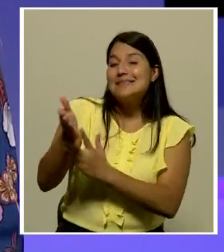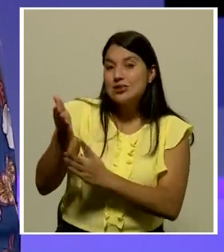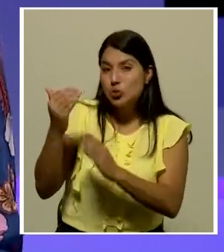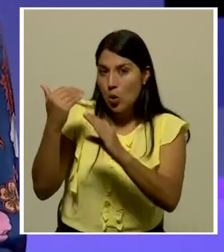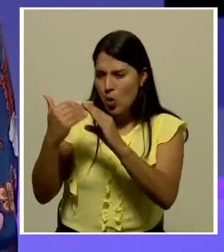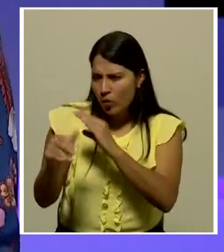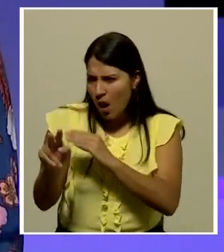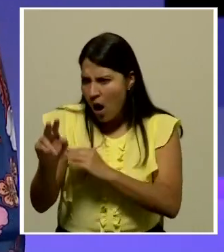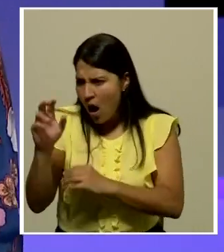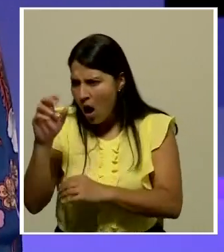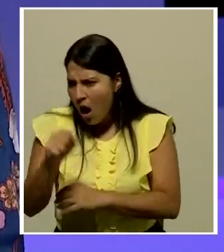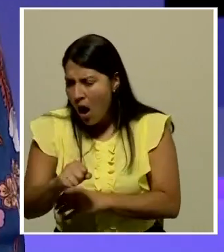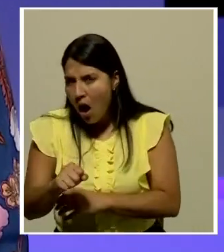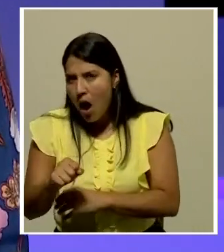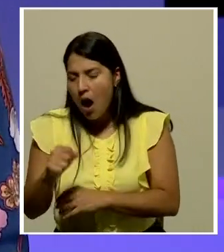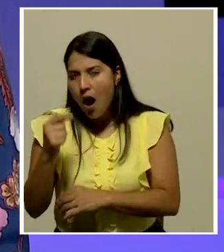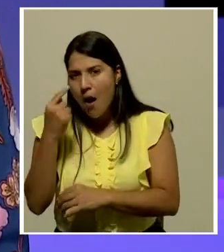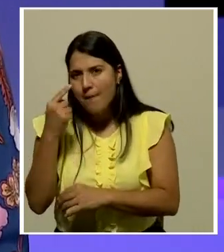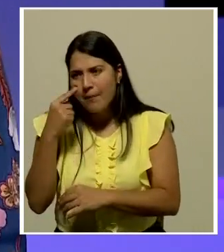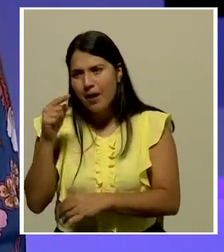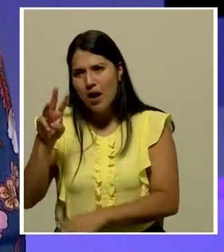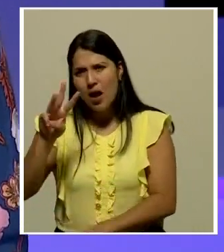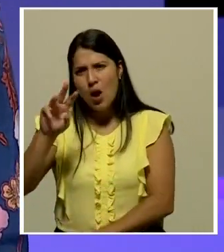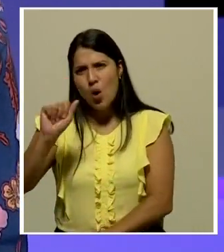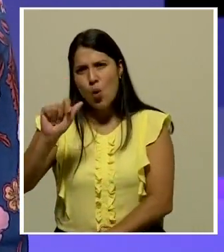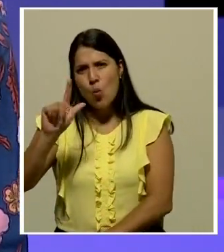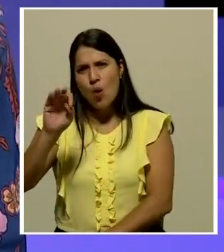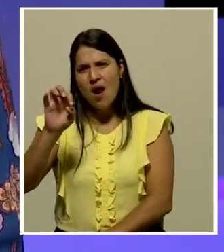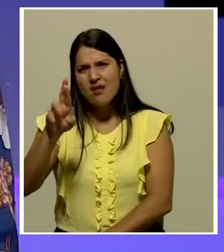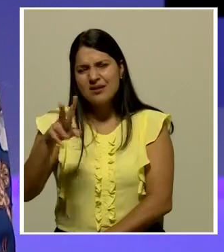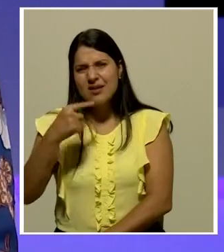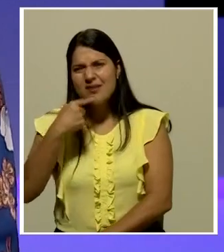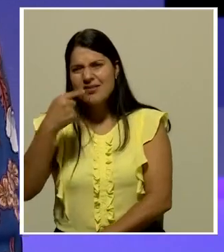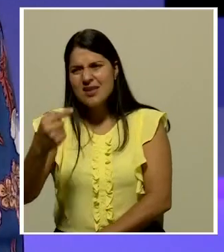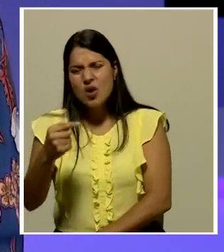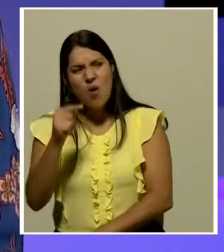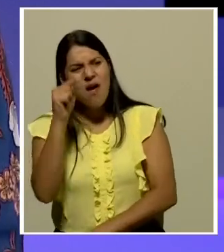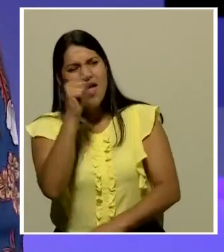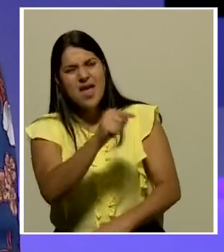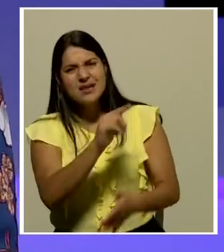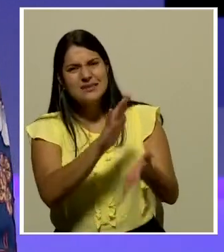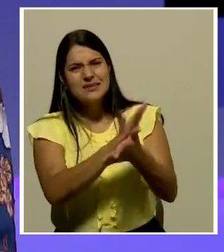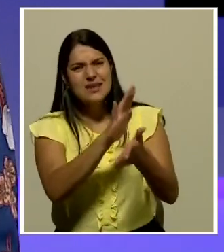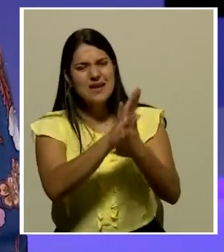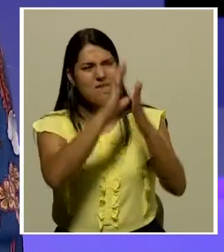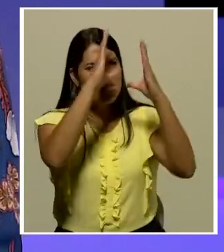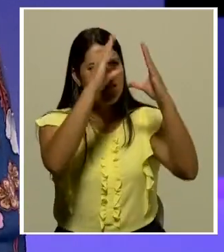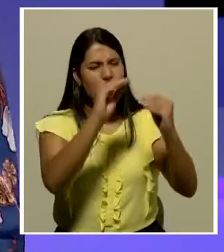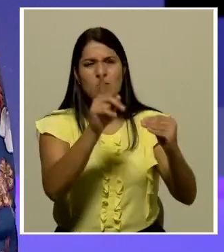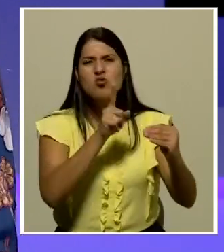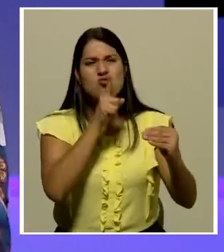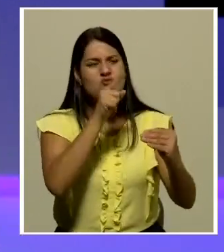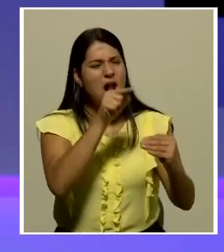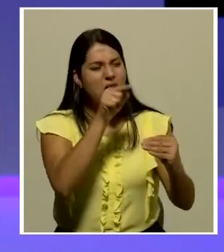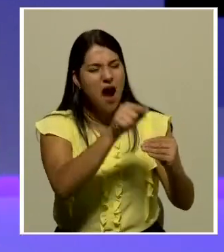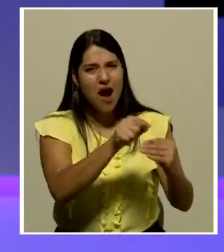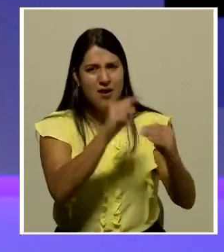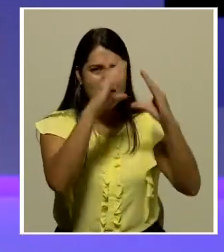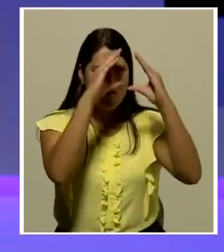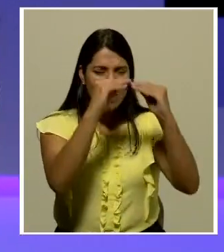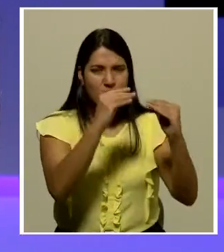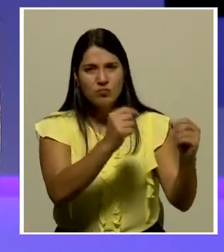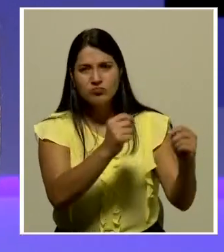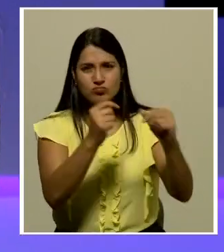revelación de que había una clara contradicción entre la solicitud de la Fiscalía, la resolución de la Sala Tercera y lo que